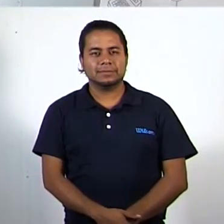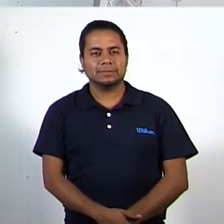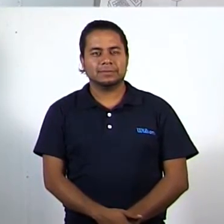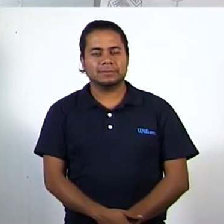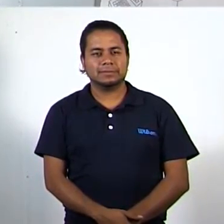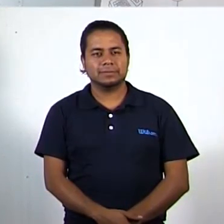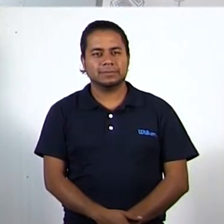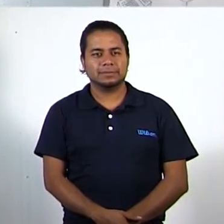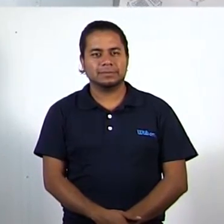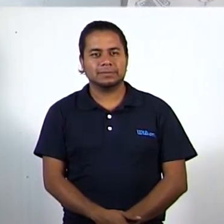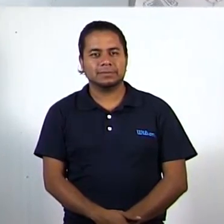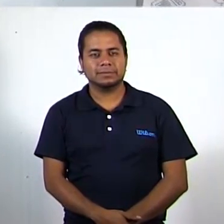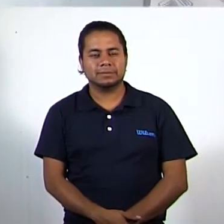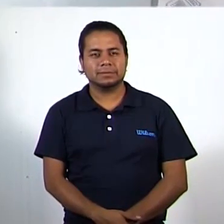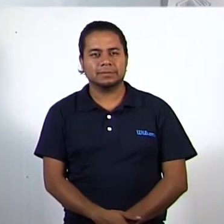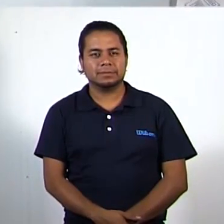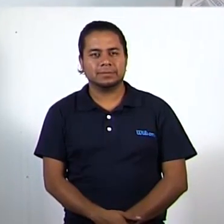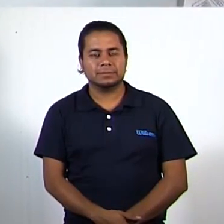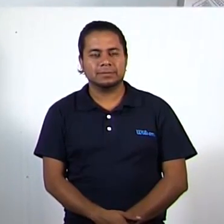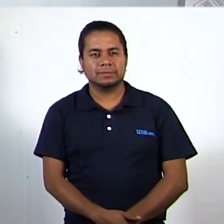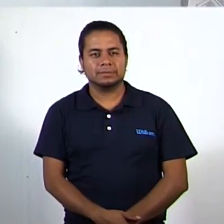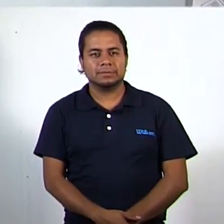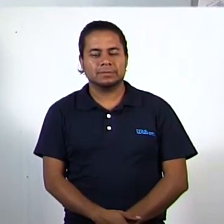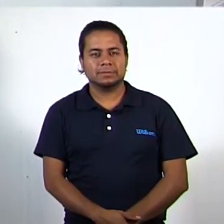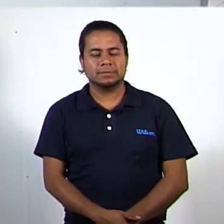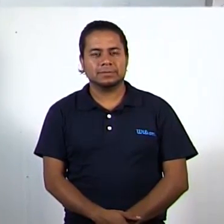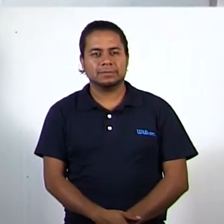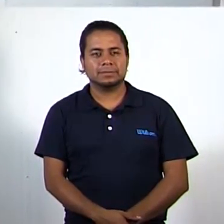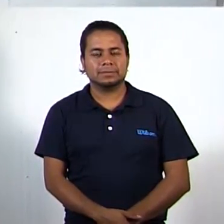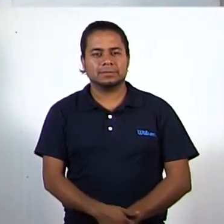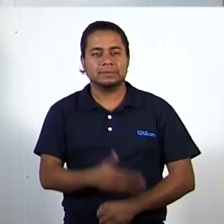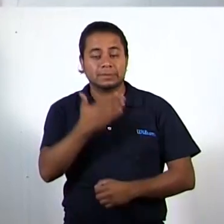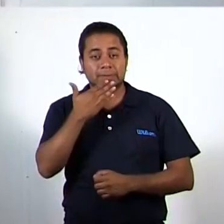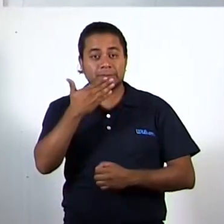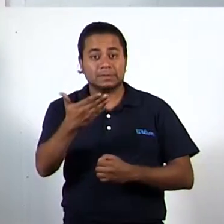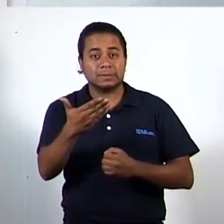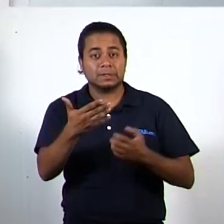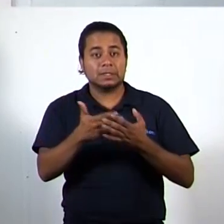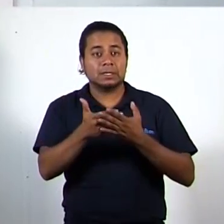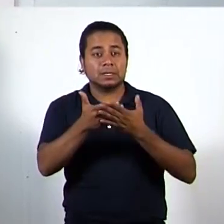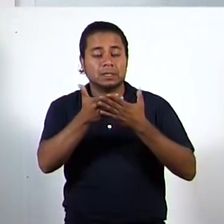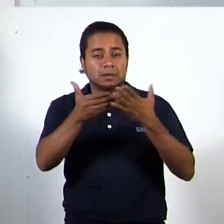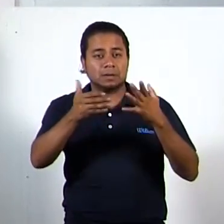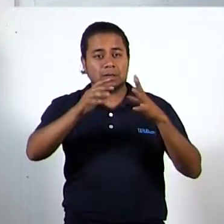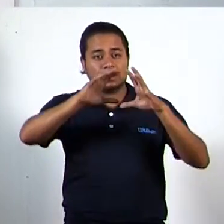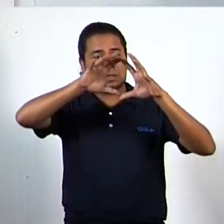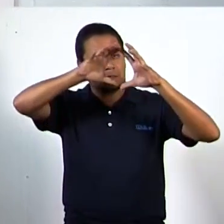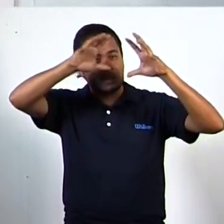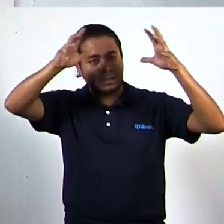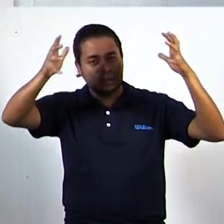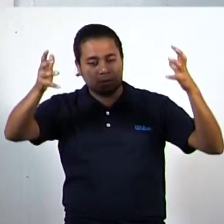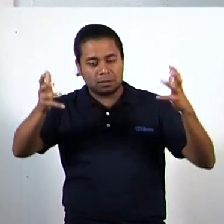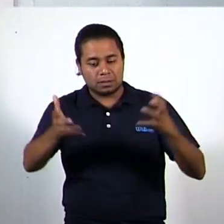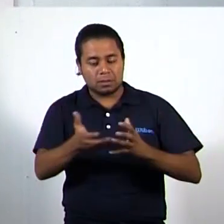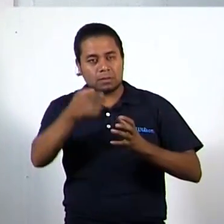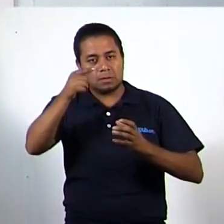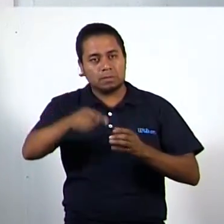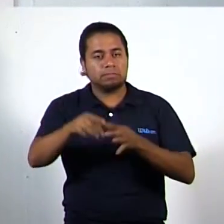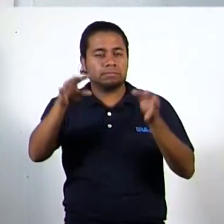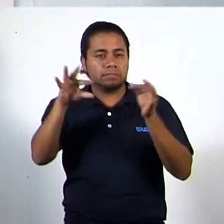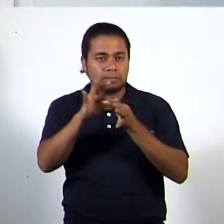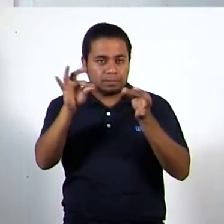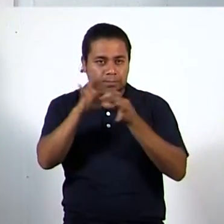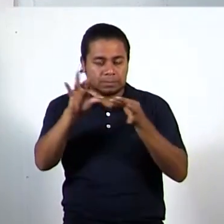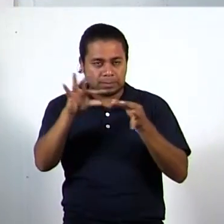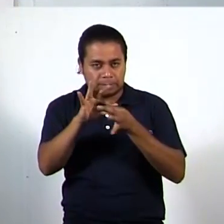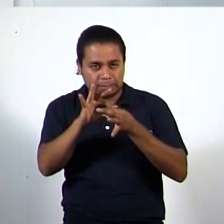Muy bien. Muy bien. Vamos a hacer lo siguiente. De todo lo que explicamos a continuación,